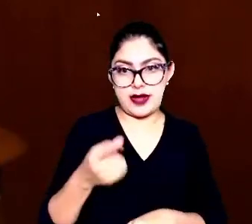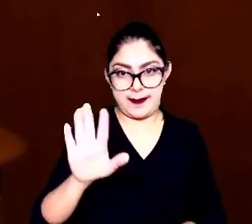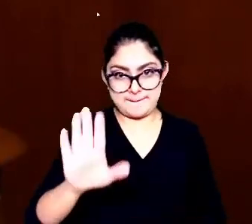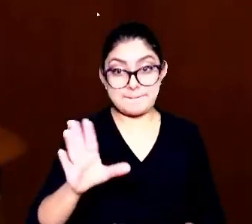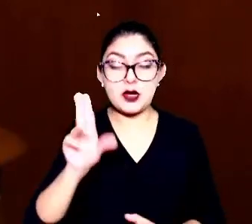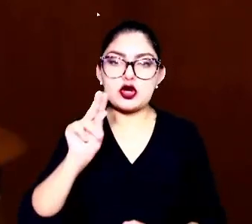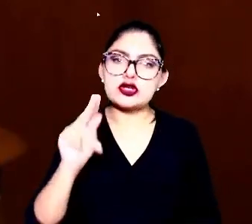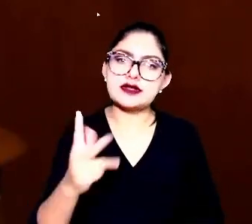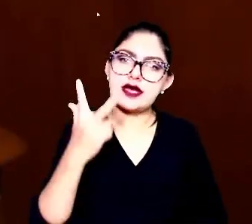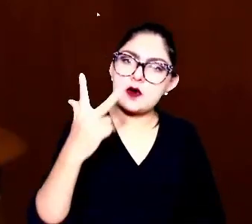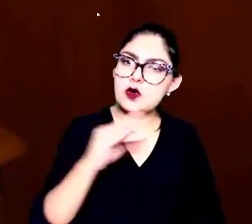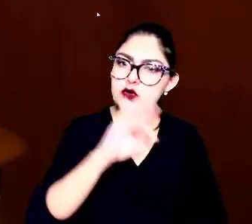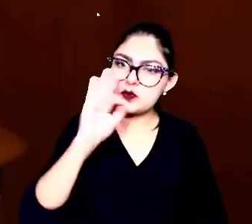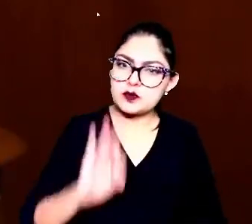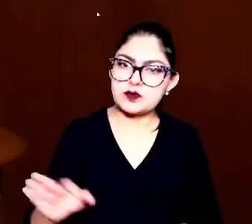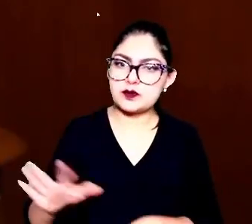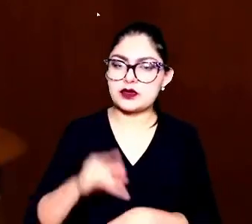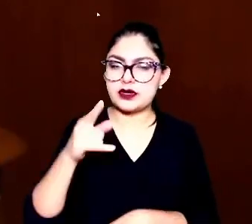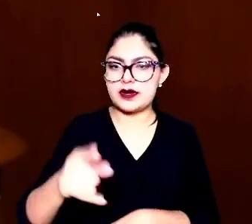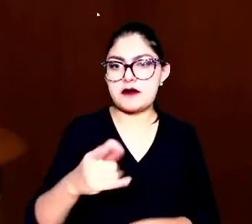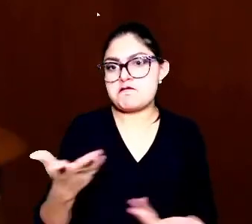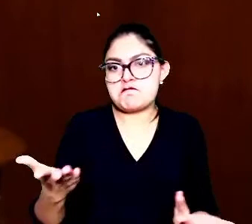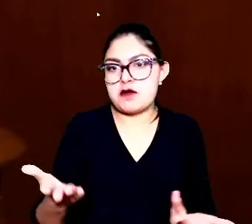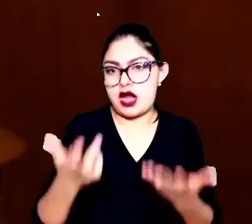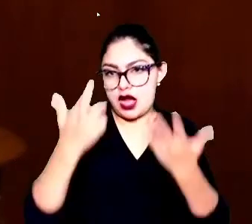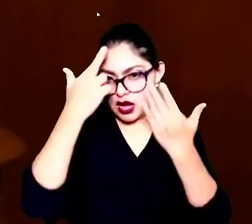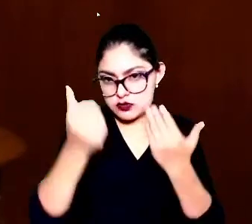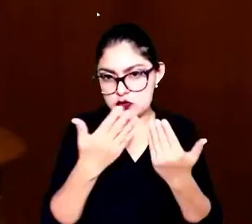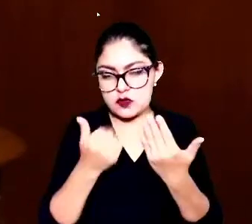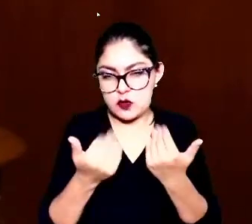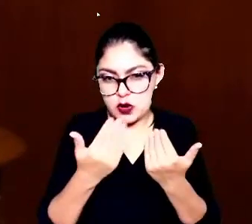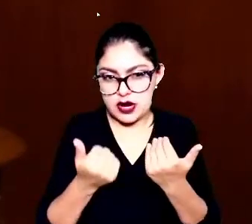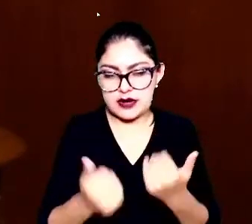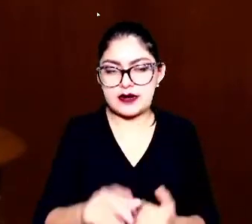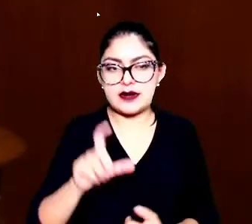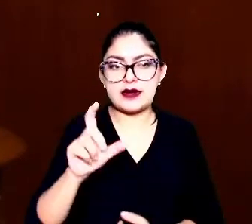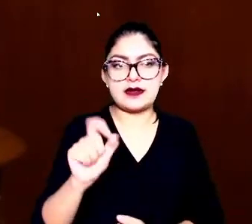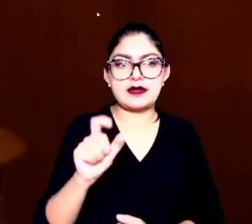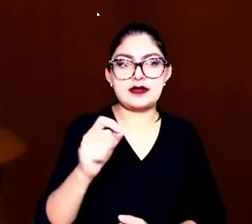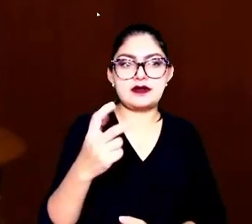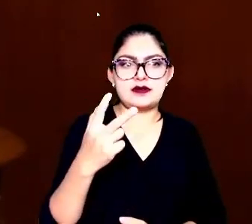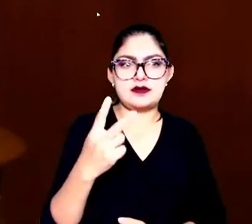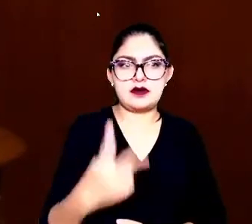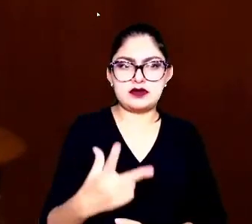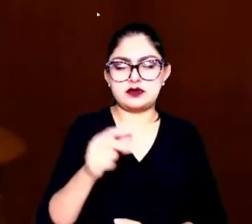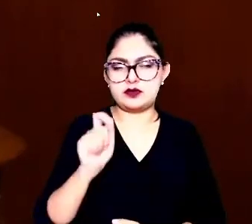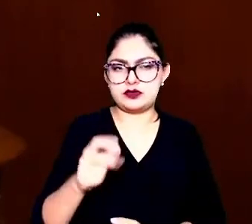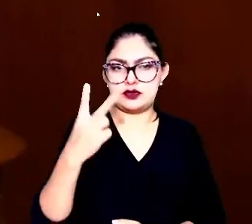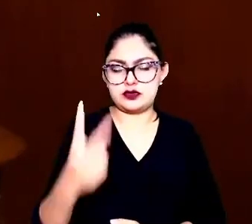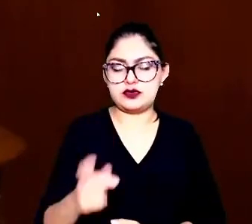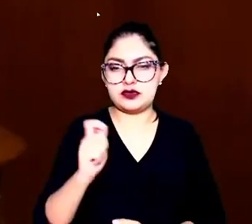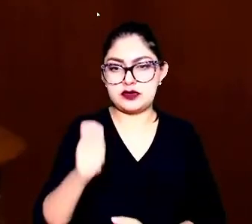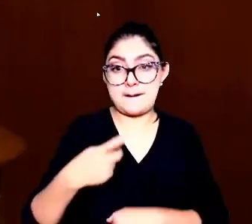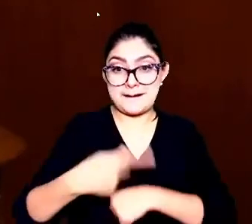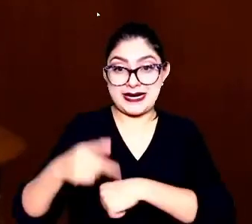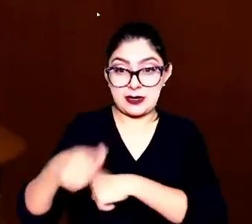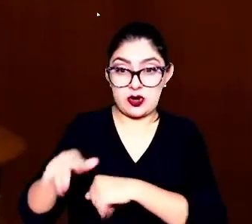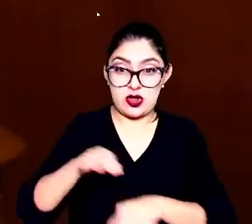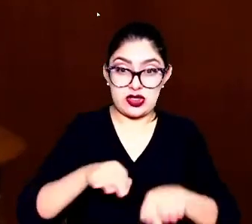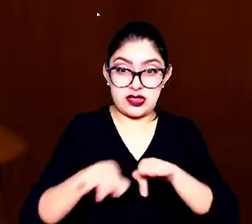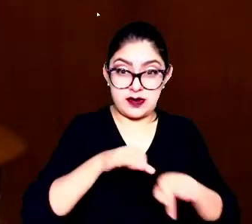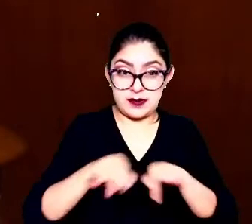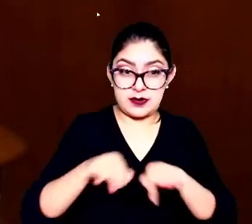despido injustificado el 2.2 de riesgos de trabajo el 2.3 de la participación